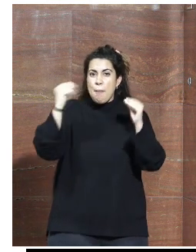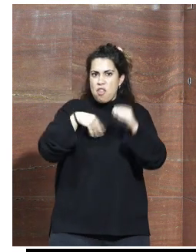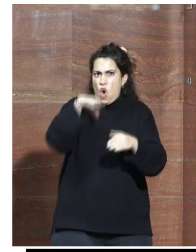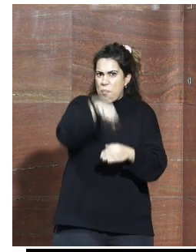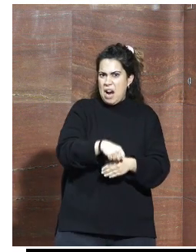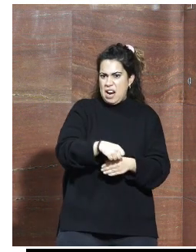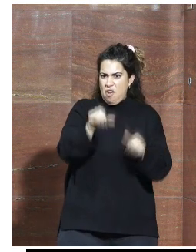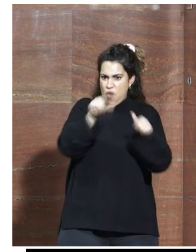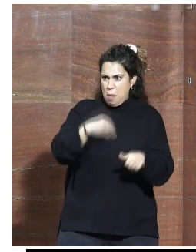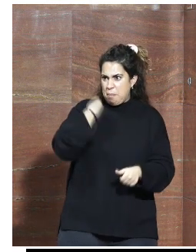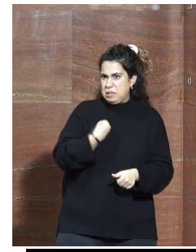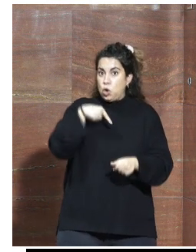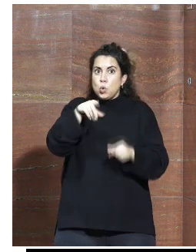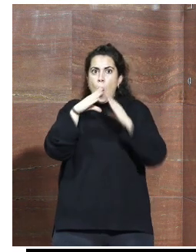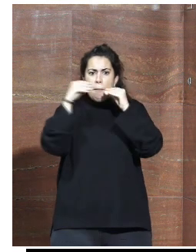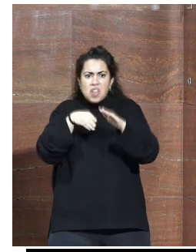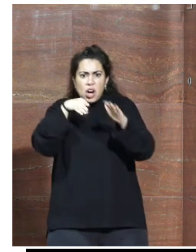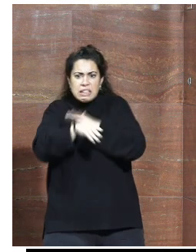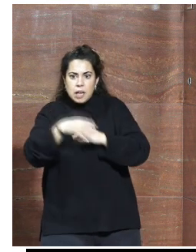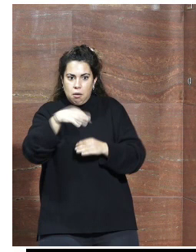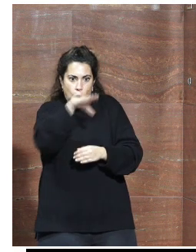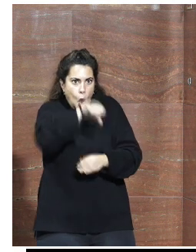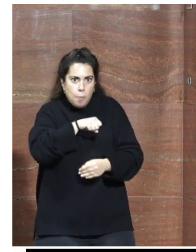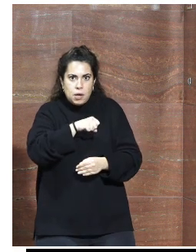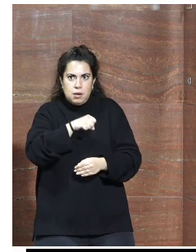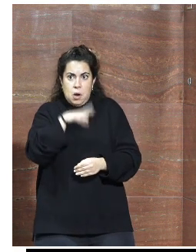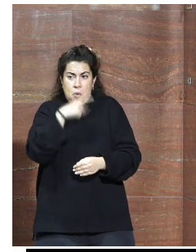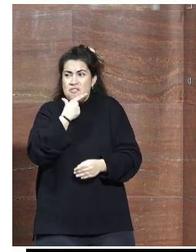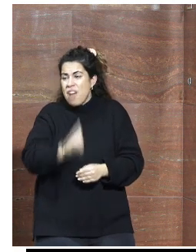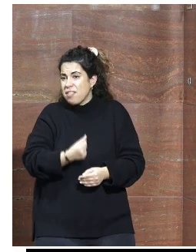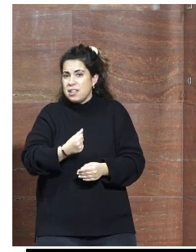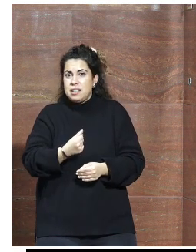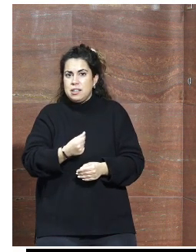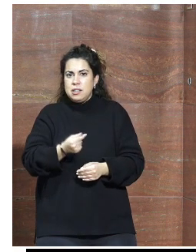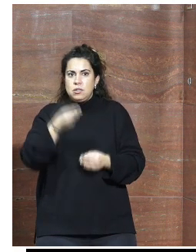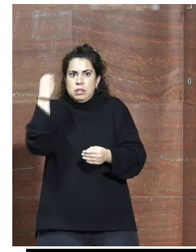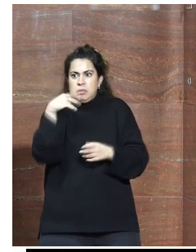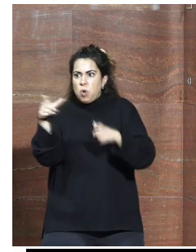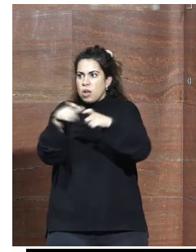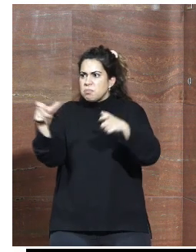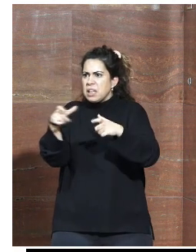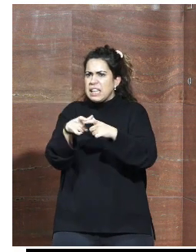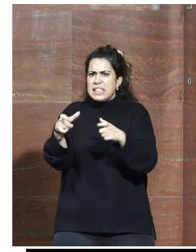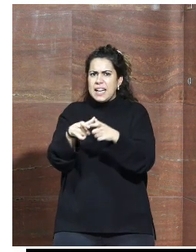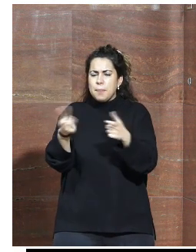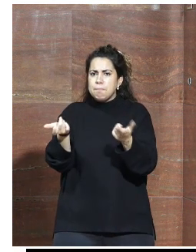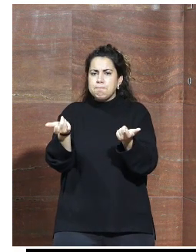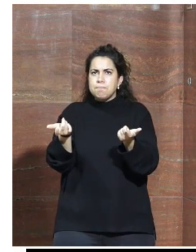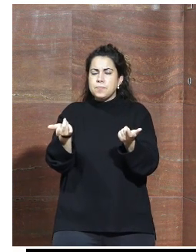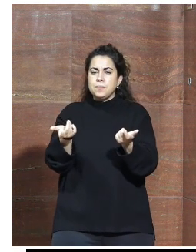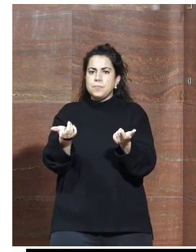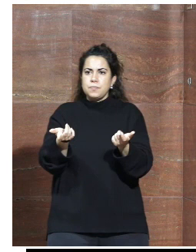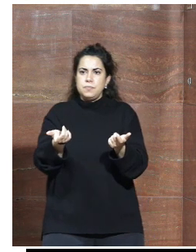casi no te puedes ir de Amazon sin comprar. ¿Por qué es muy fácil? Bueno, ¿por qué es tan complicado comprar un billete